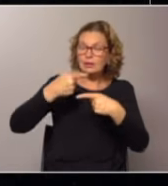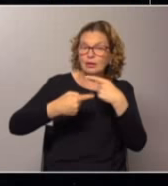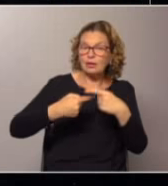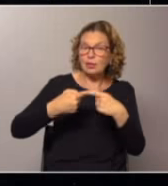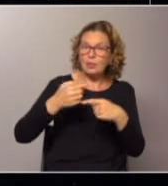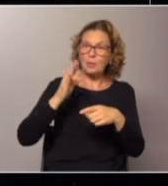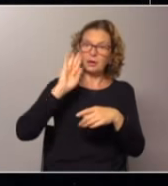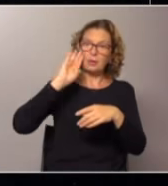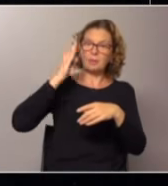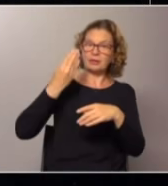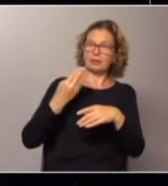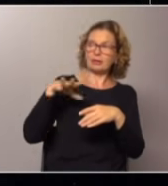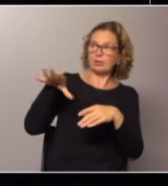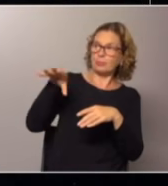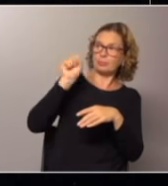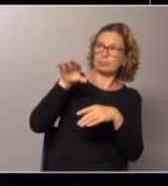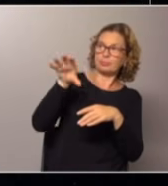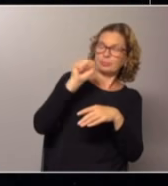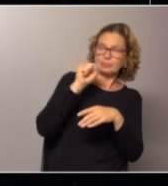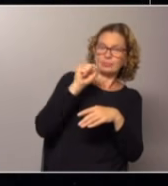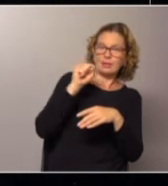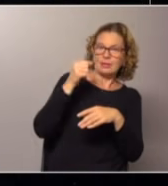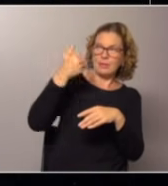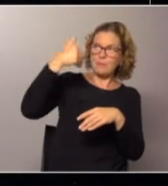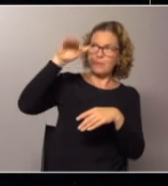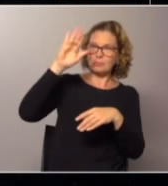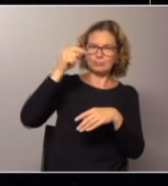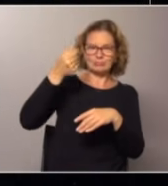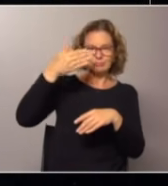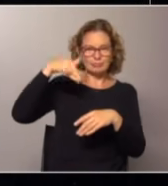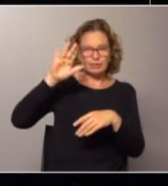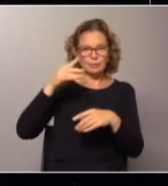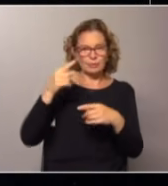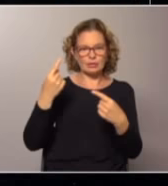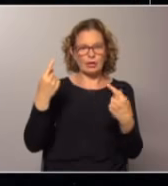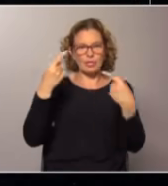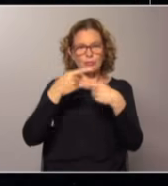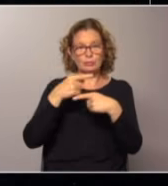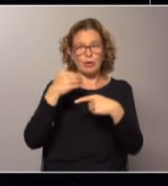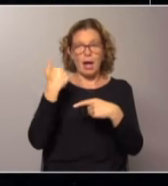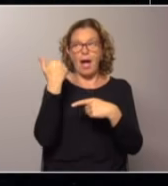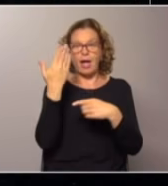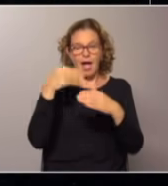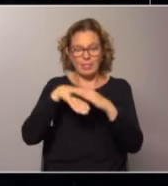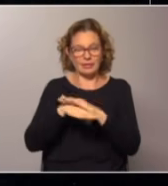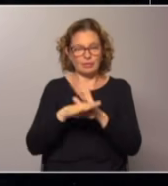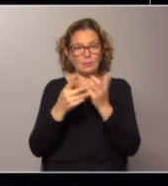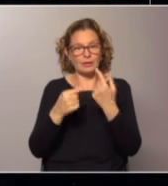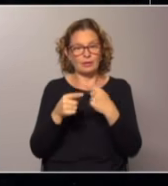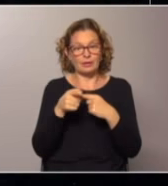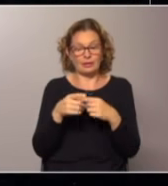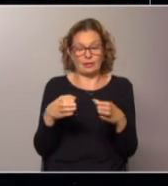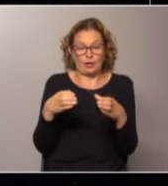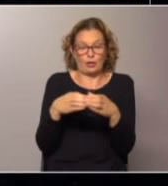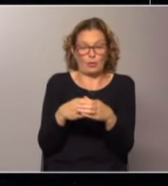más representante de las élites económicas que de las causas populares por eso hay una disputa al interior del partido demócrata pero ese